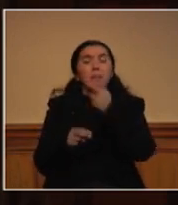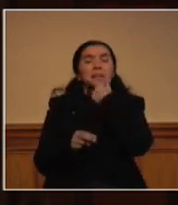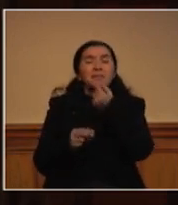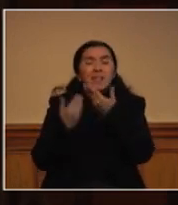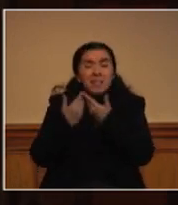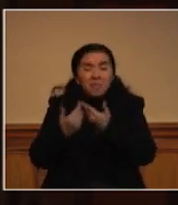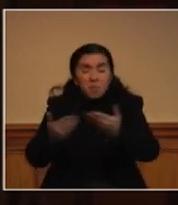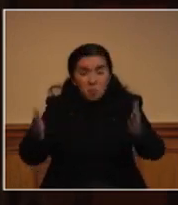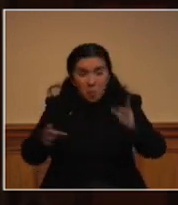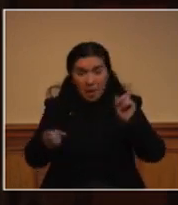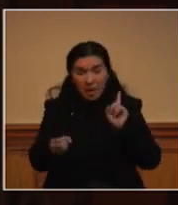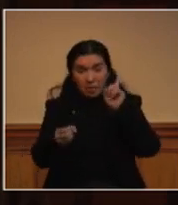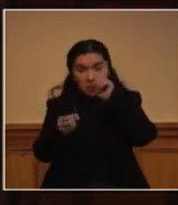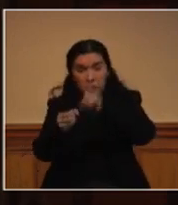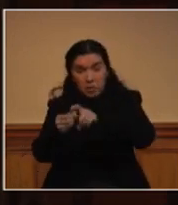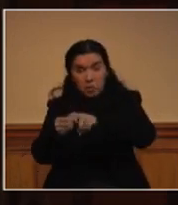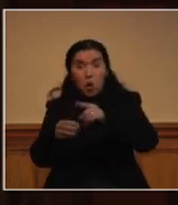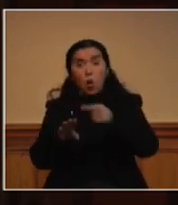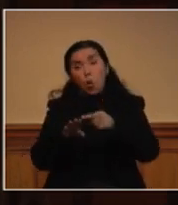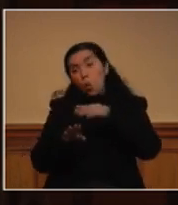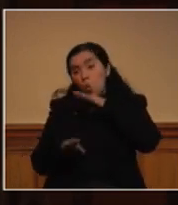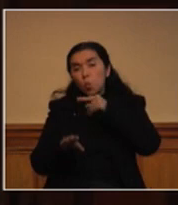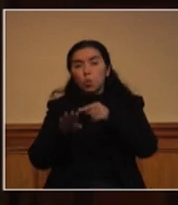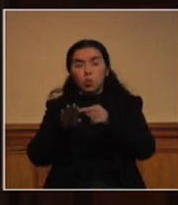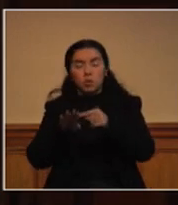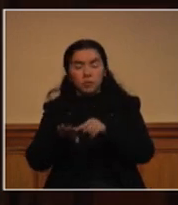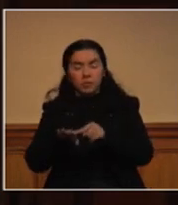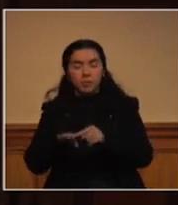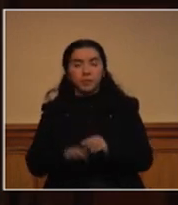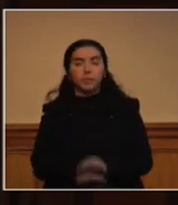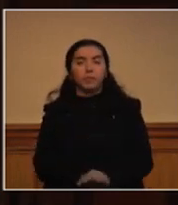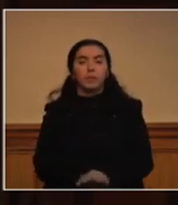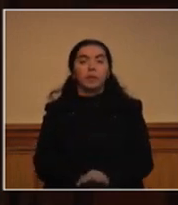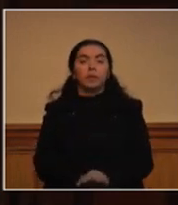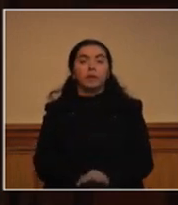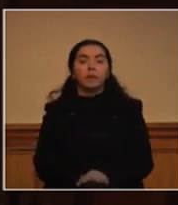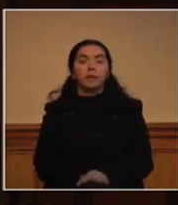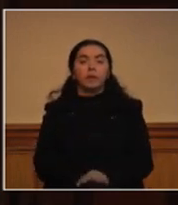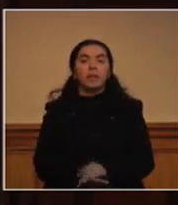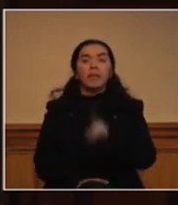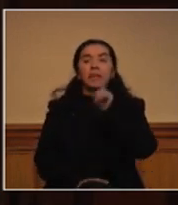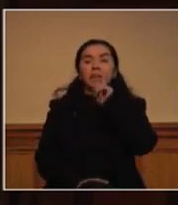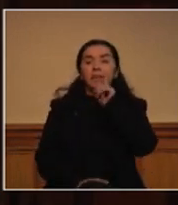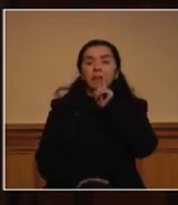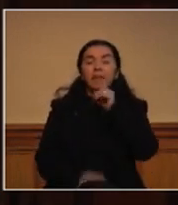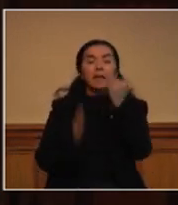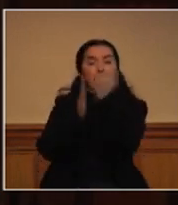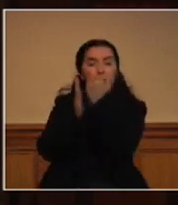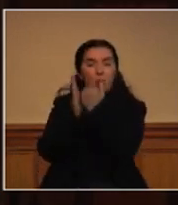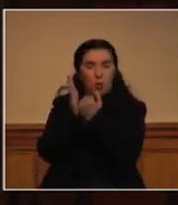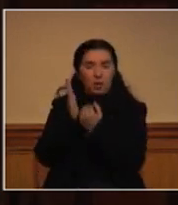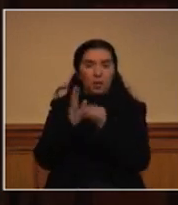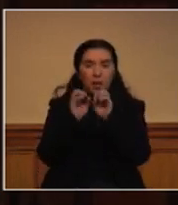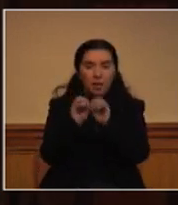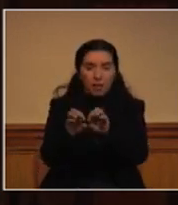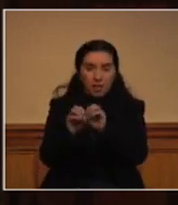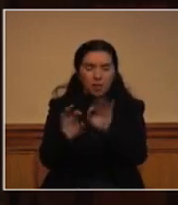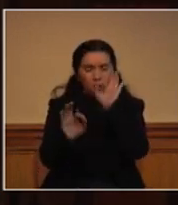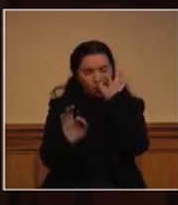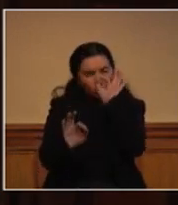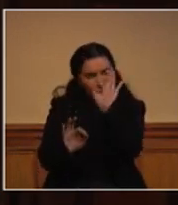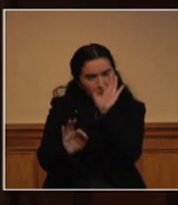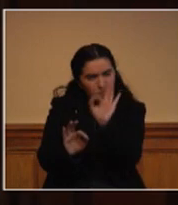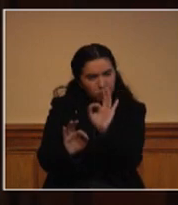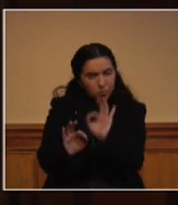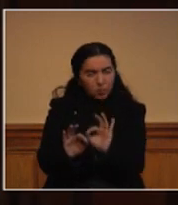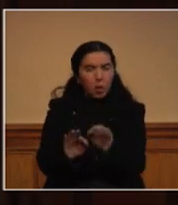la incorporación, el uso de la tecnología, tiene dentro del Ministerio programas de formación específicos,